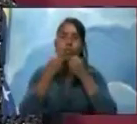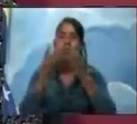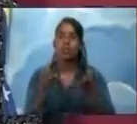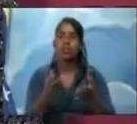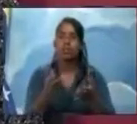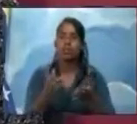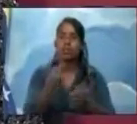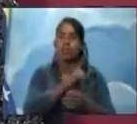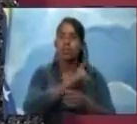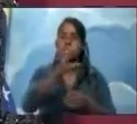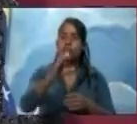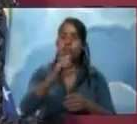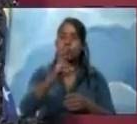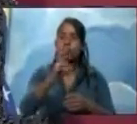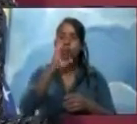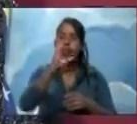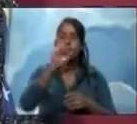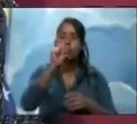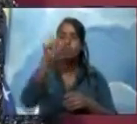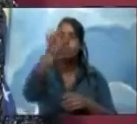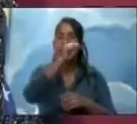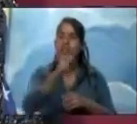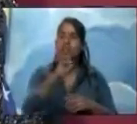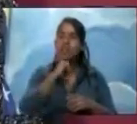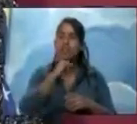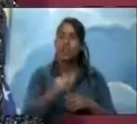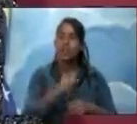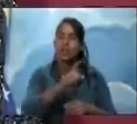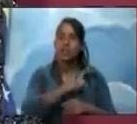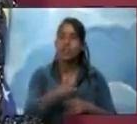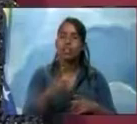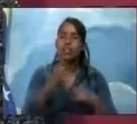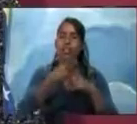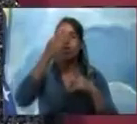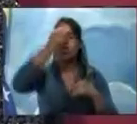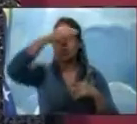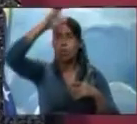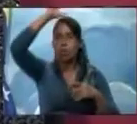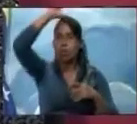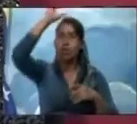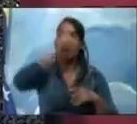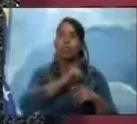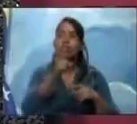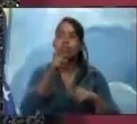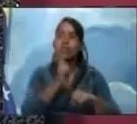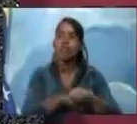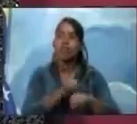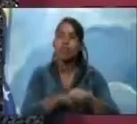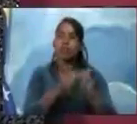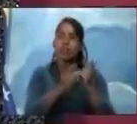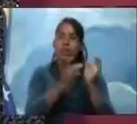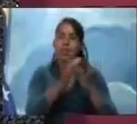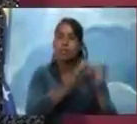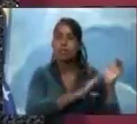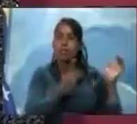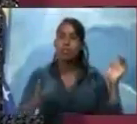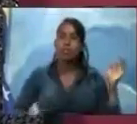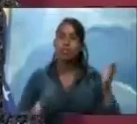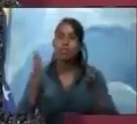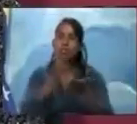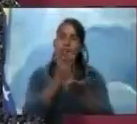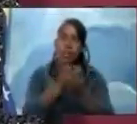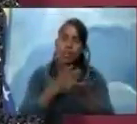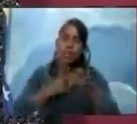los César. El César era el título del emperador romano. De hecho, en tiempos de Jesucristo todavía estaba